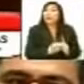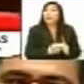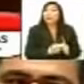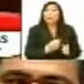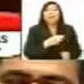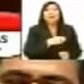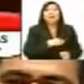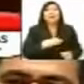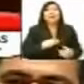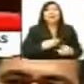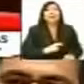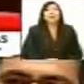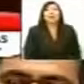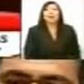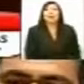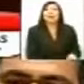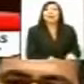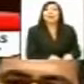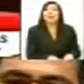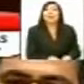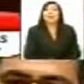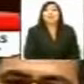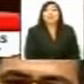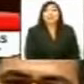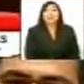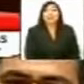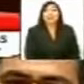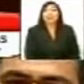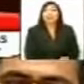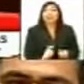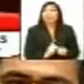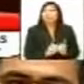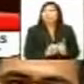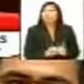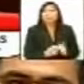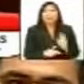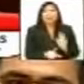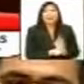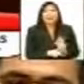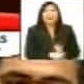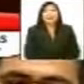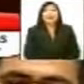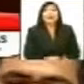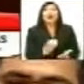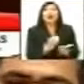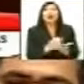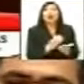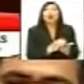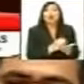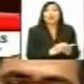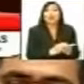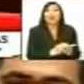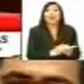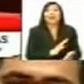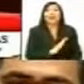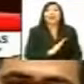al Ministerio Público, también hemos hecho reformas a la ley de contrataciones del